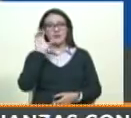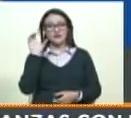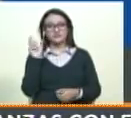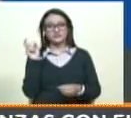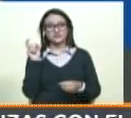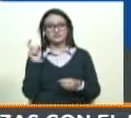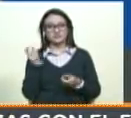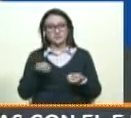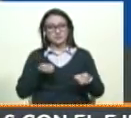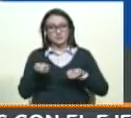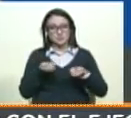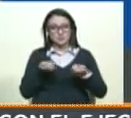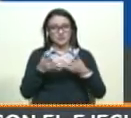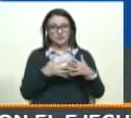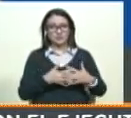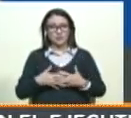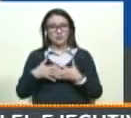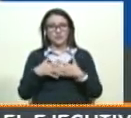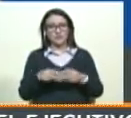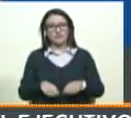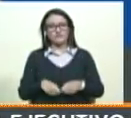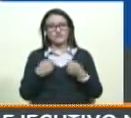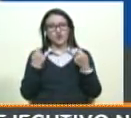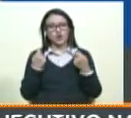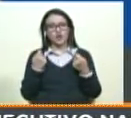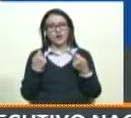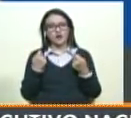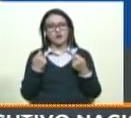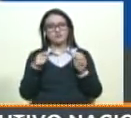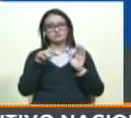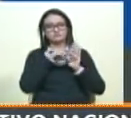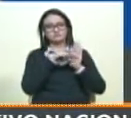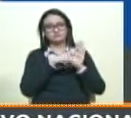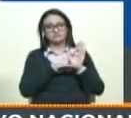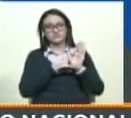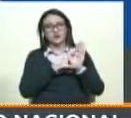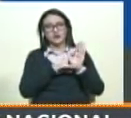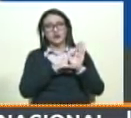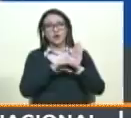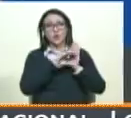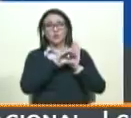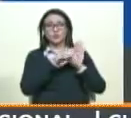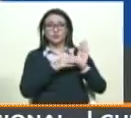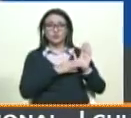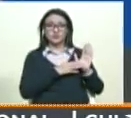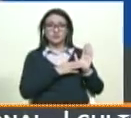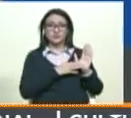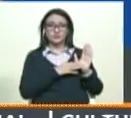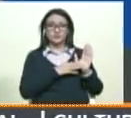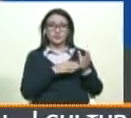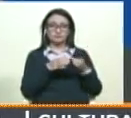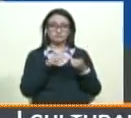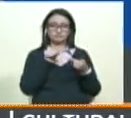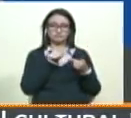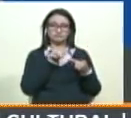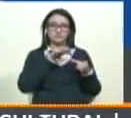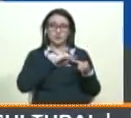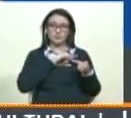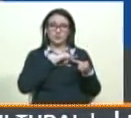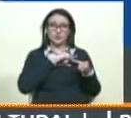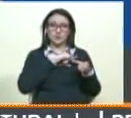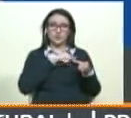Estados Unidos, violan los principios más elementales de la Carta del Tratado Constitutivo de la Organización de los